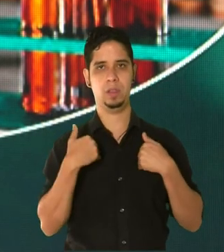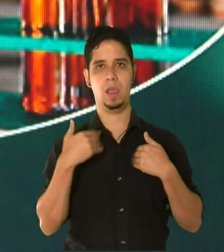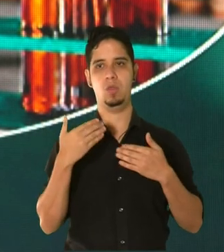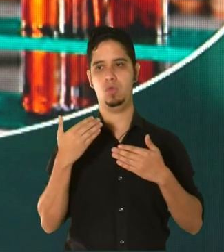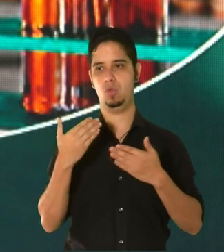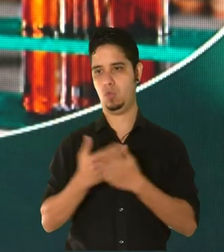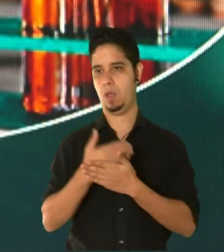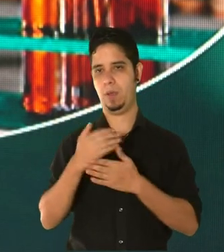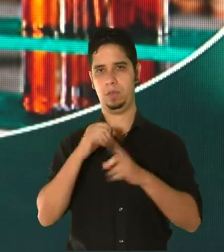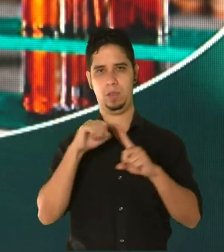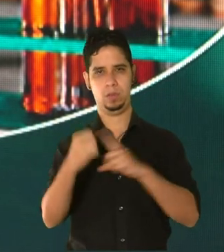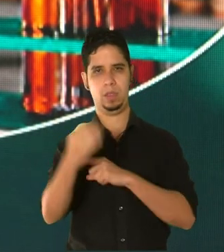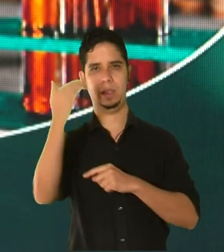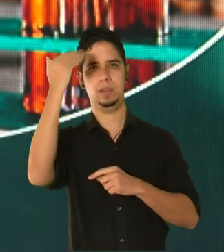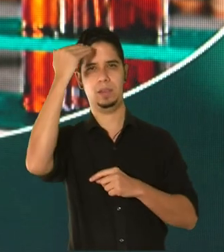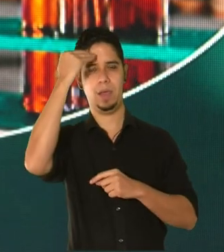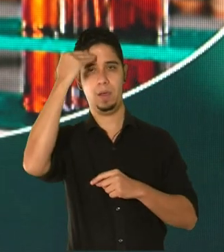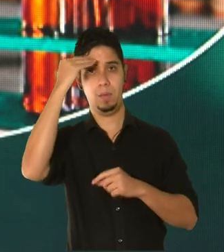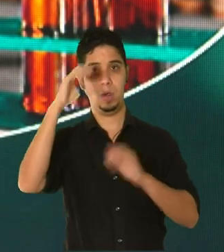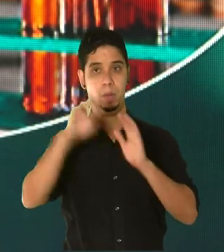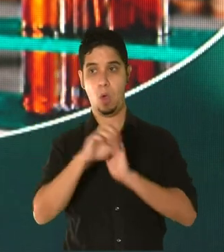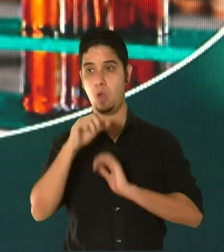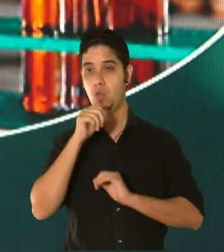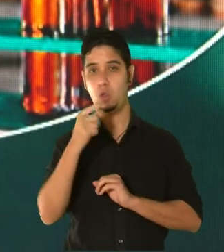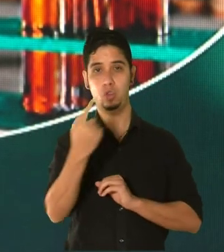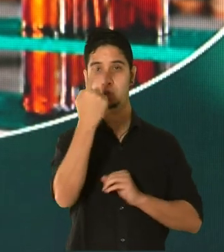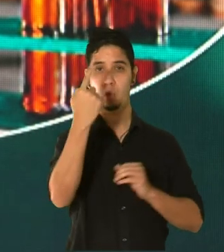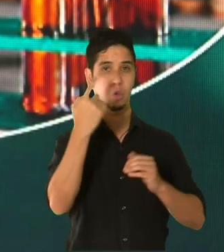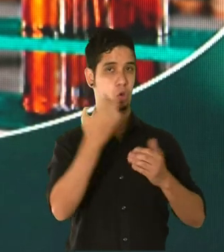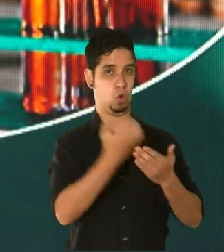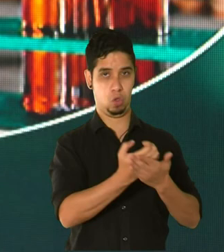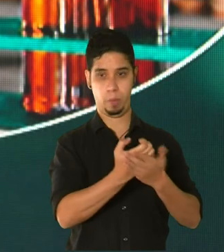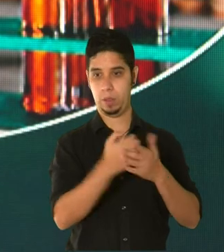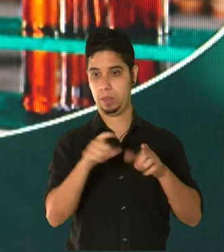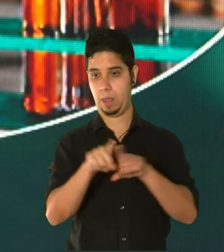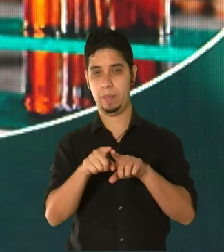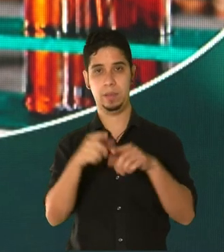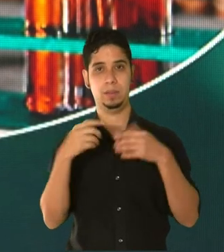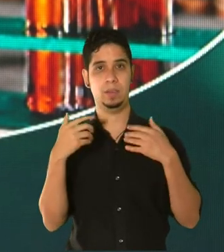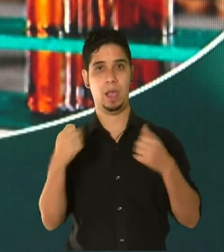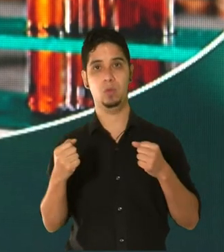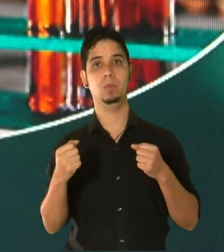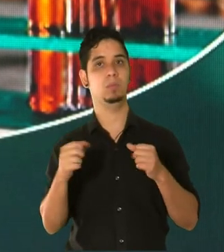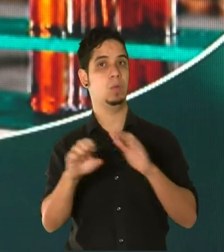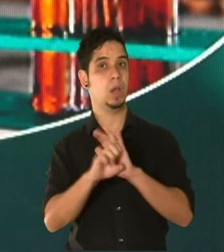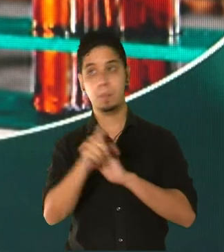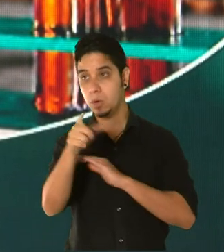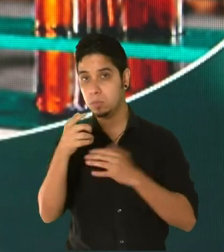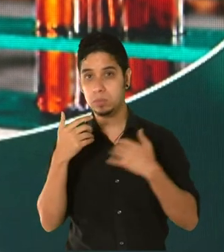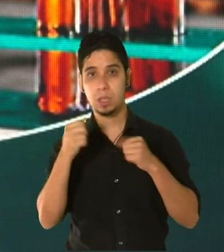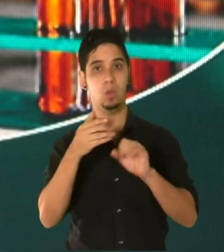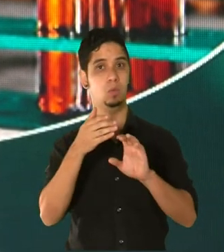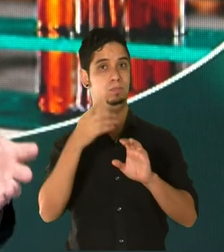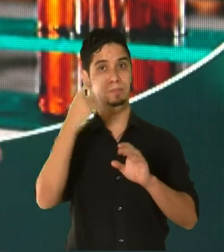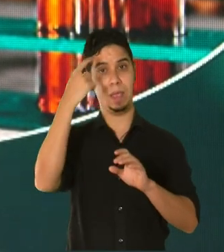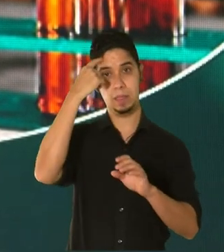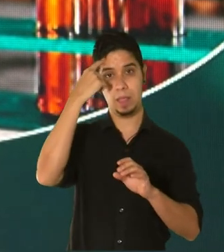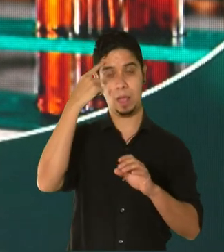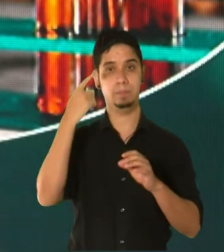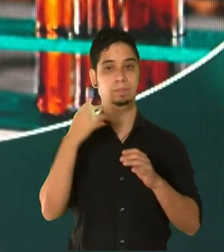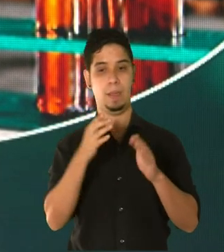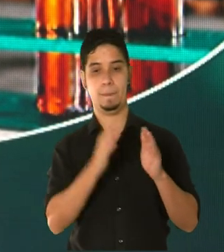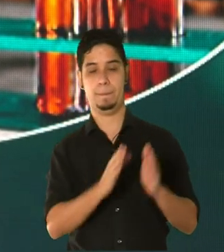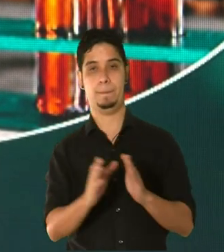sino la parte también de salud de cubierta de salud mental cubierta de incapacidad de los planes